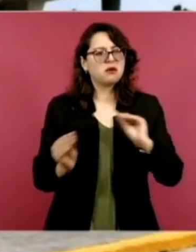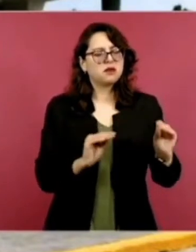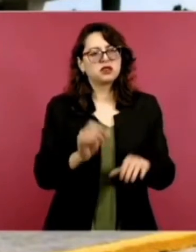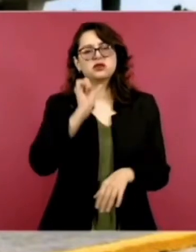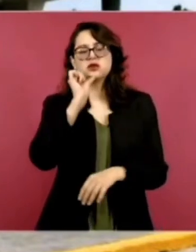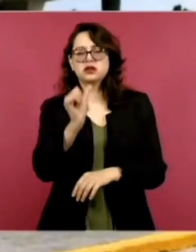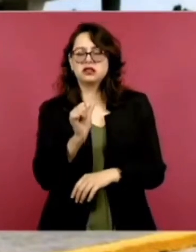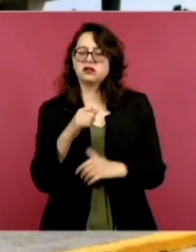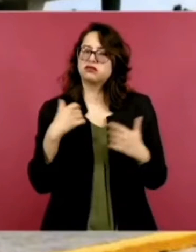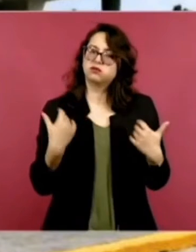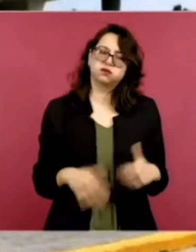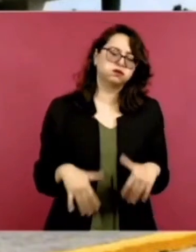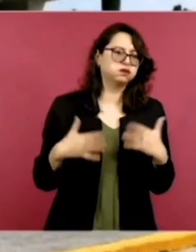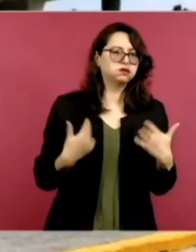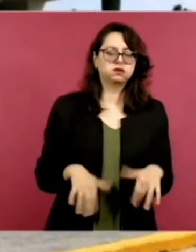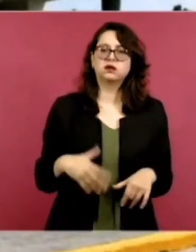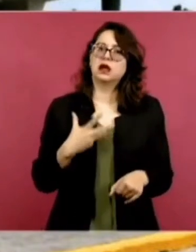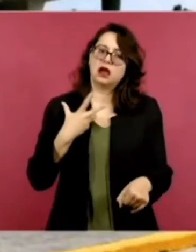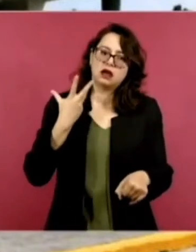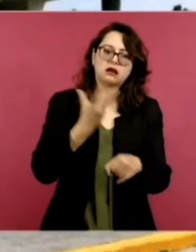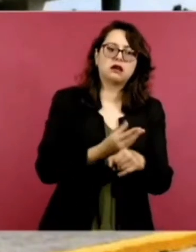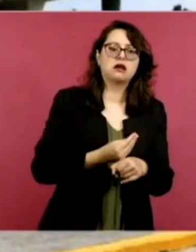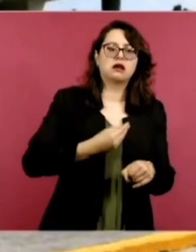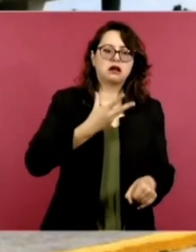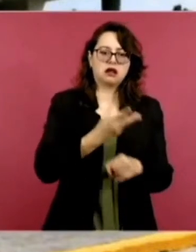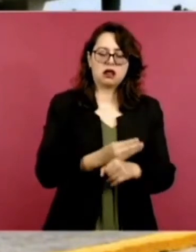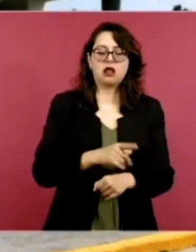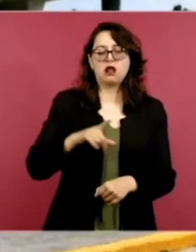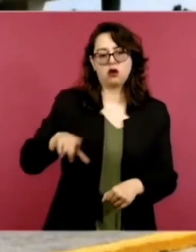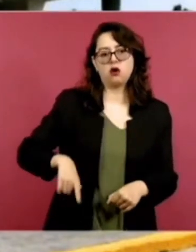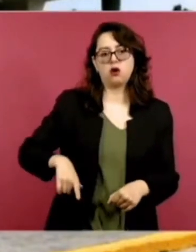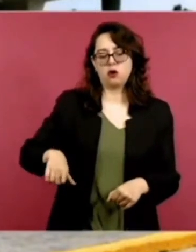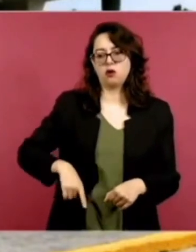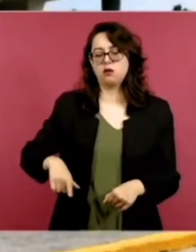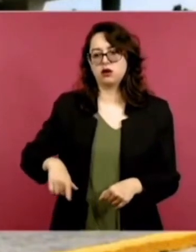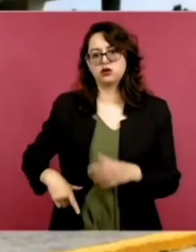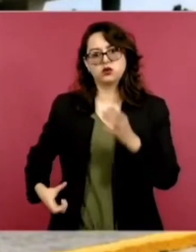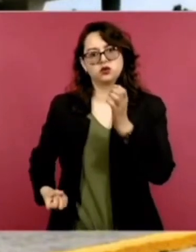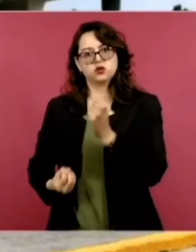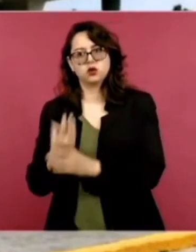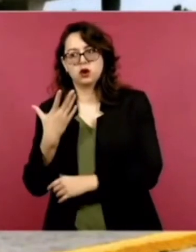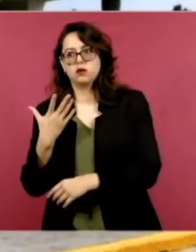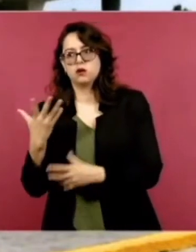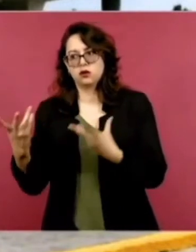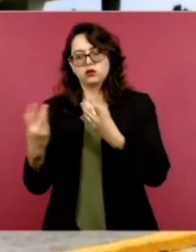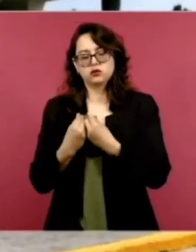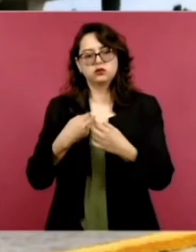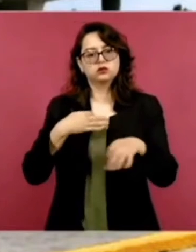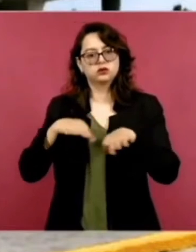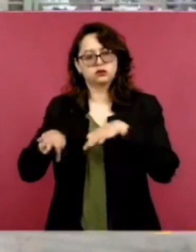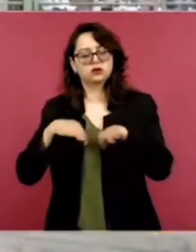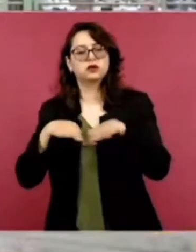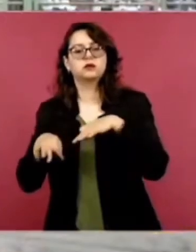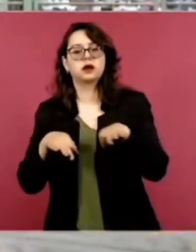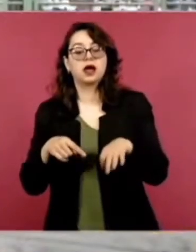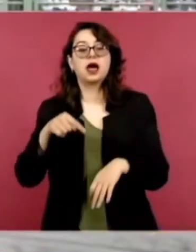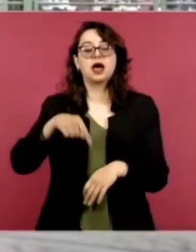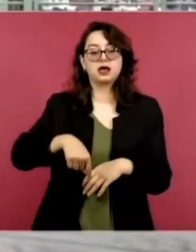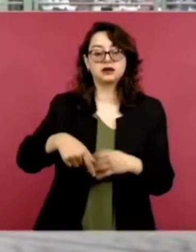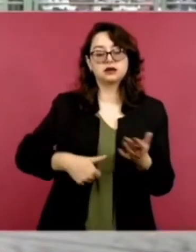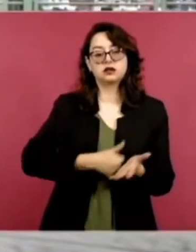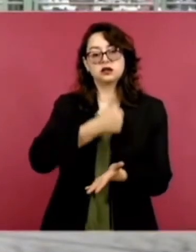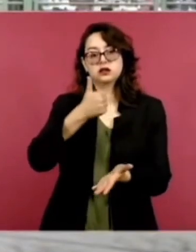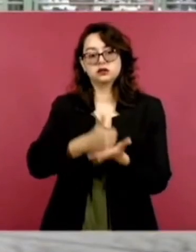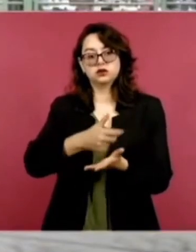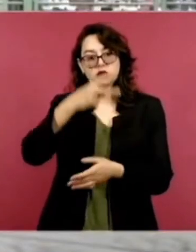y estamos ya en ese trabajo con el gobierno de Américo Villarreal. Y en la Ciudad de México ha habido acciones de mantenimiento en 5